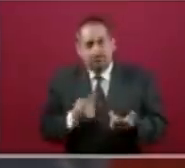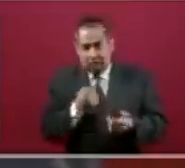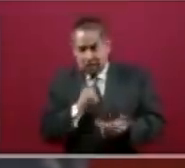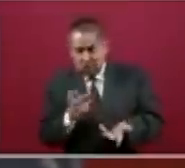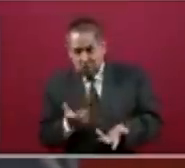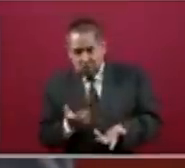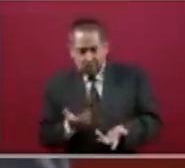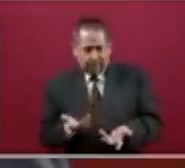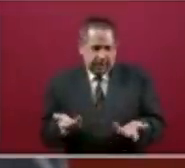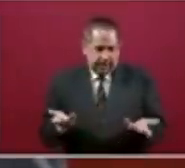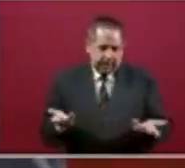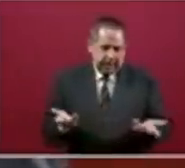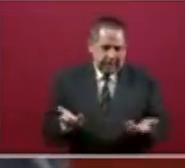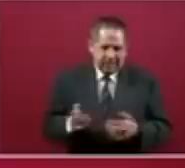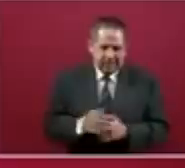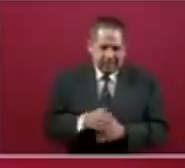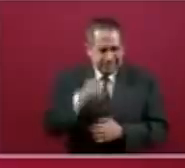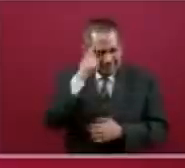Ah.